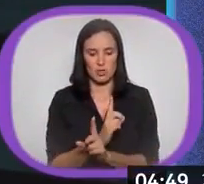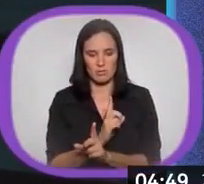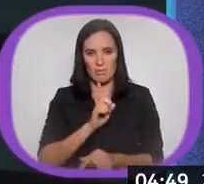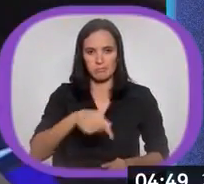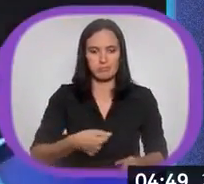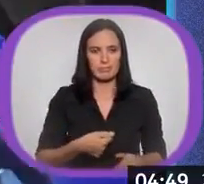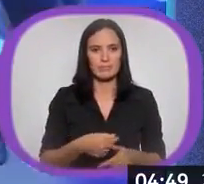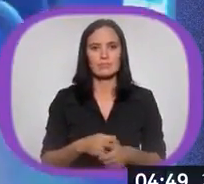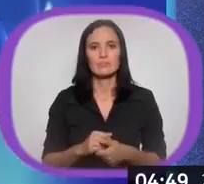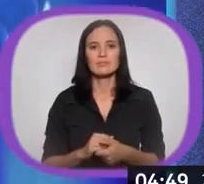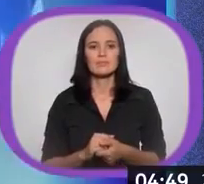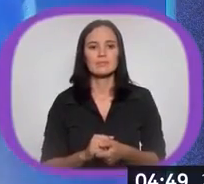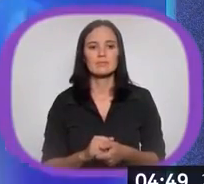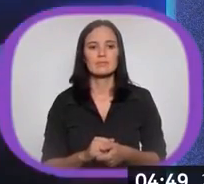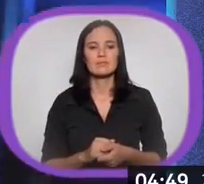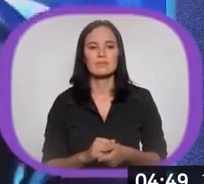transformado.